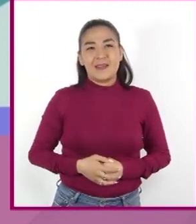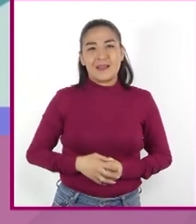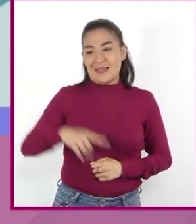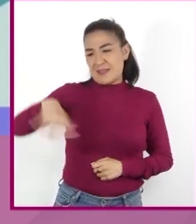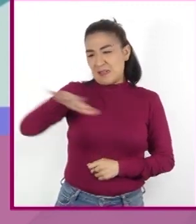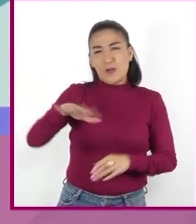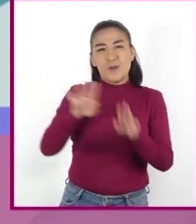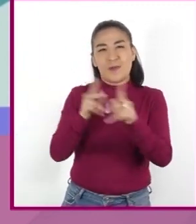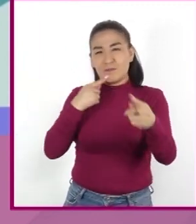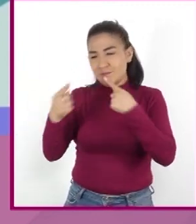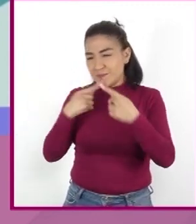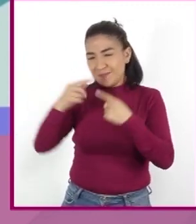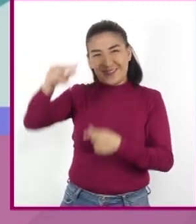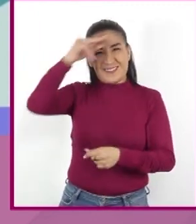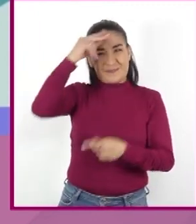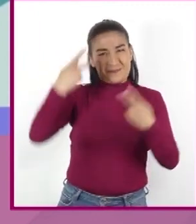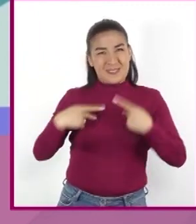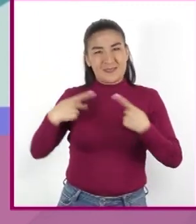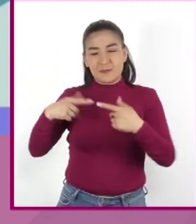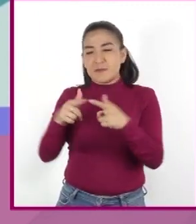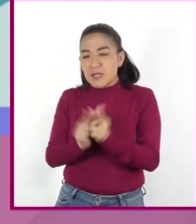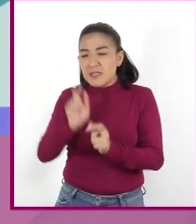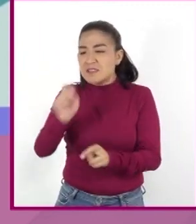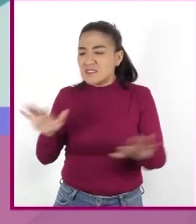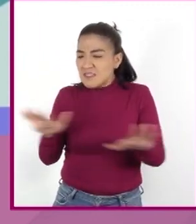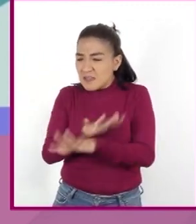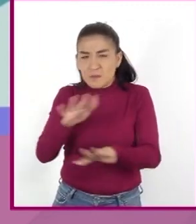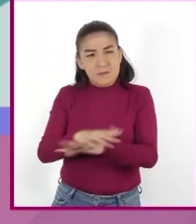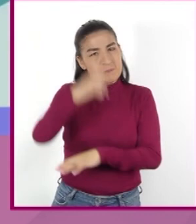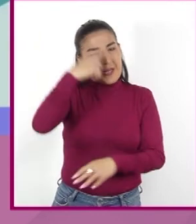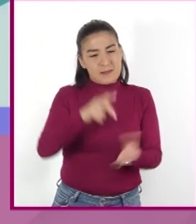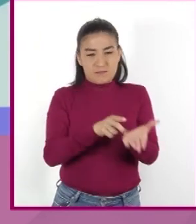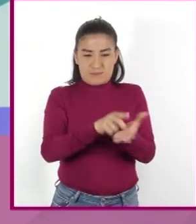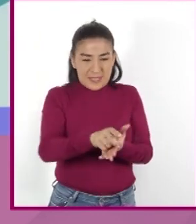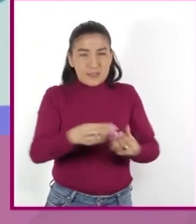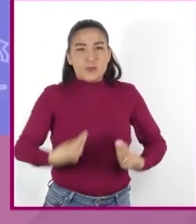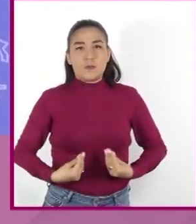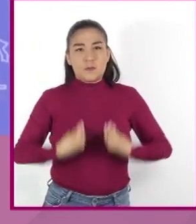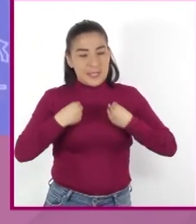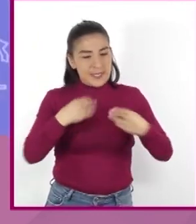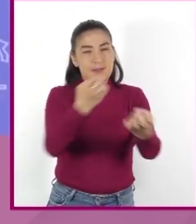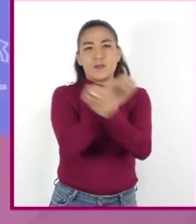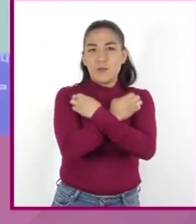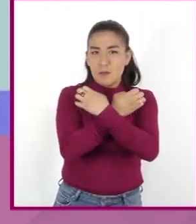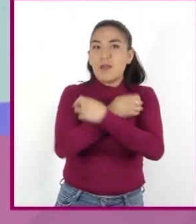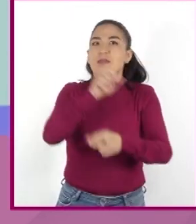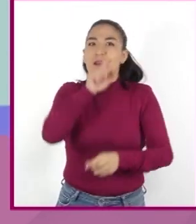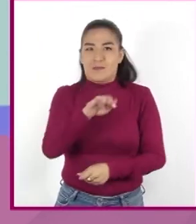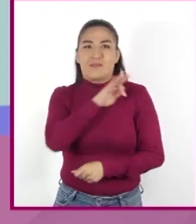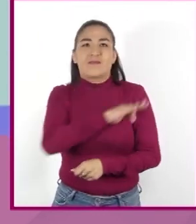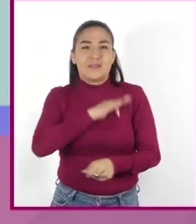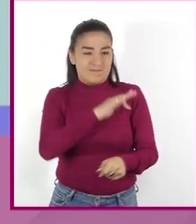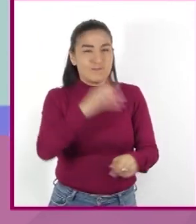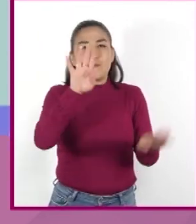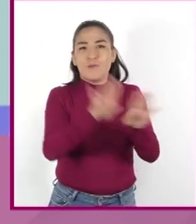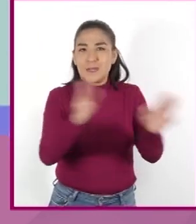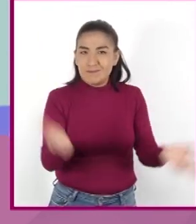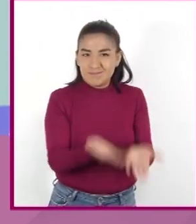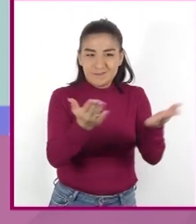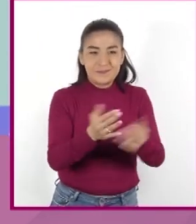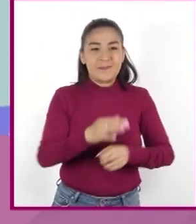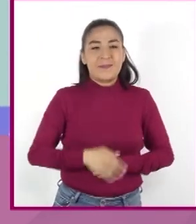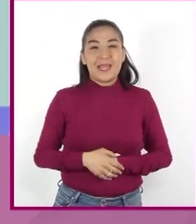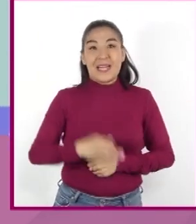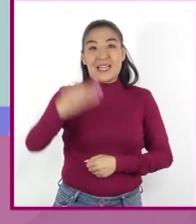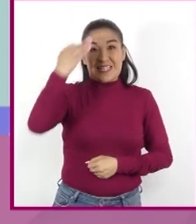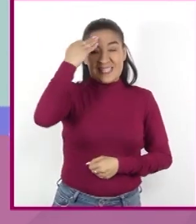se garantizara a todas las personas el derecho a la vida, a la educación y a la felicidad. En la época del